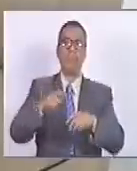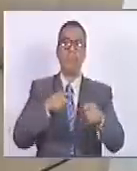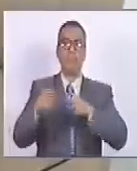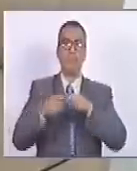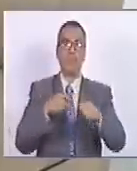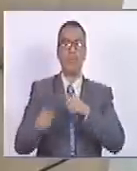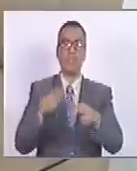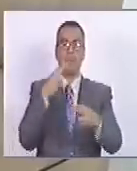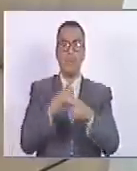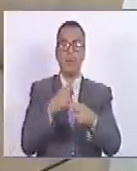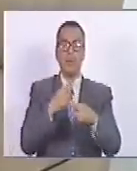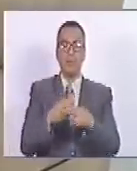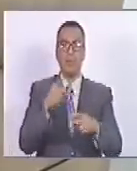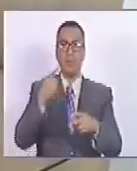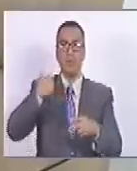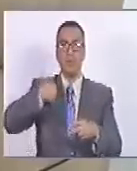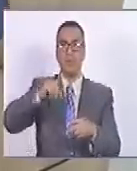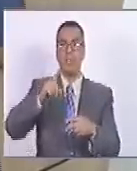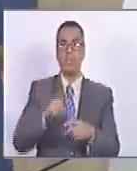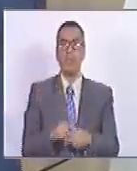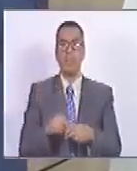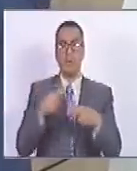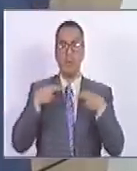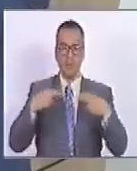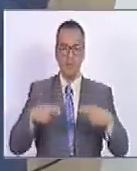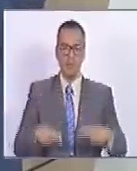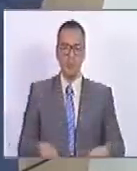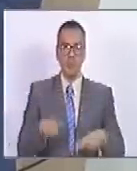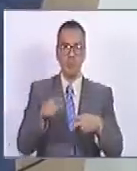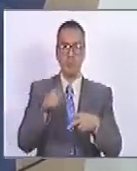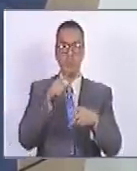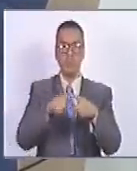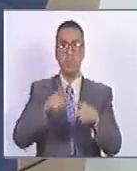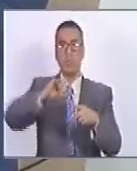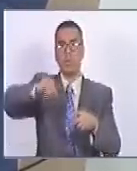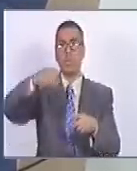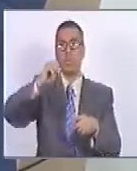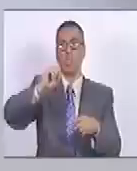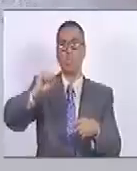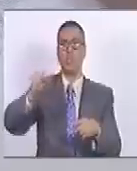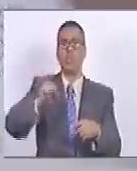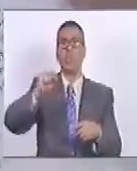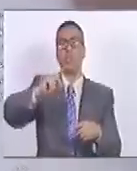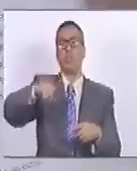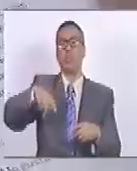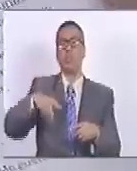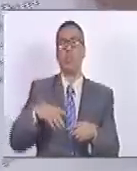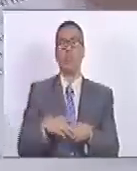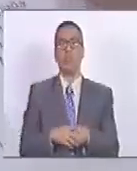acciones peligrosas para la existencia de la humanidad. Me refiero a Josep Borrell, Juan Teles,